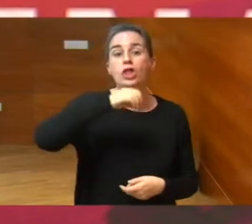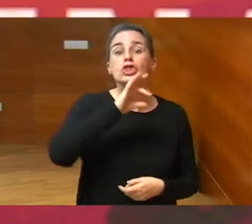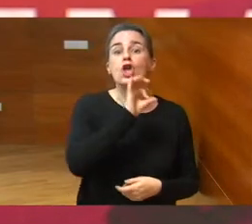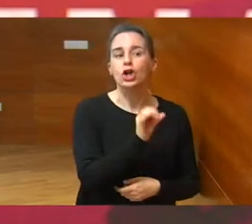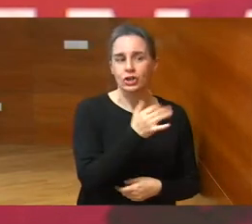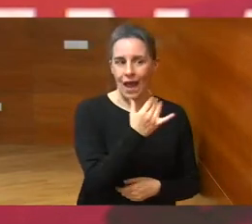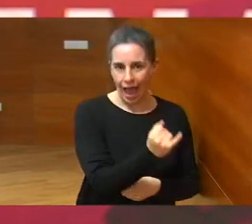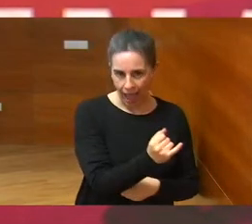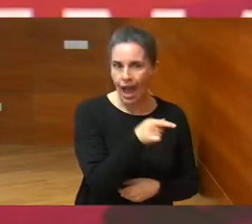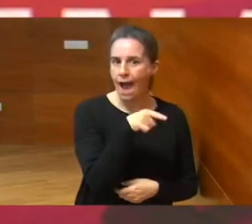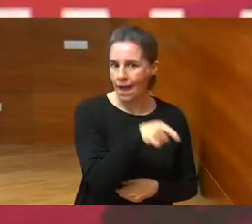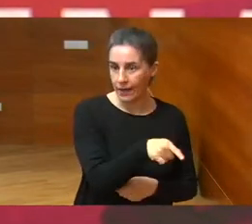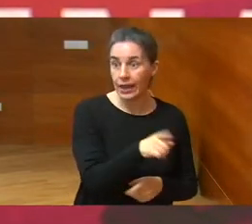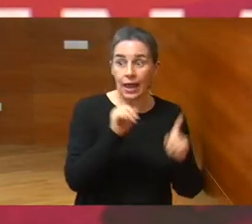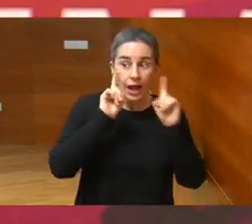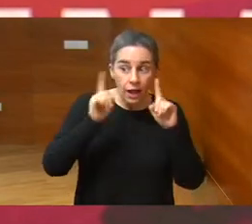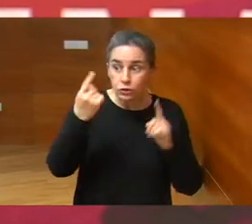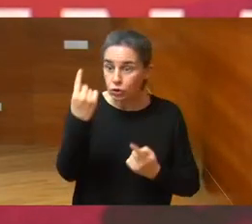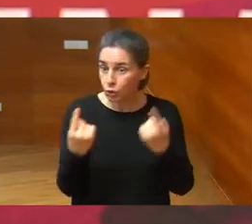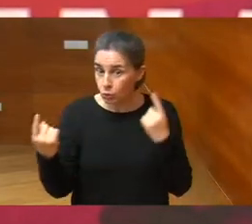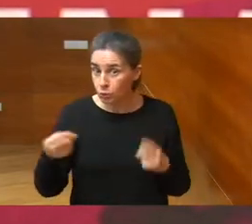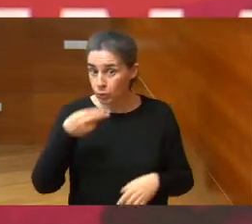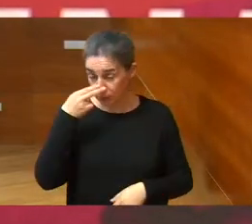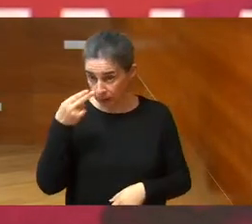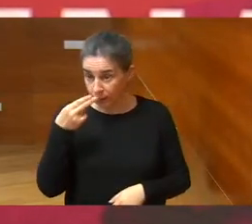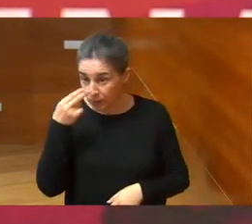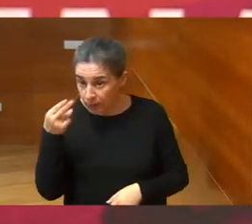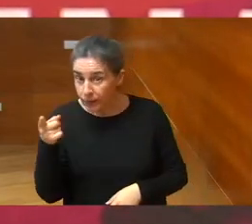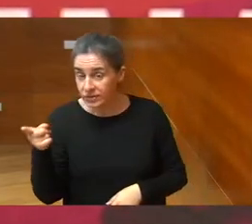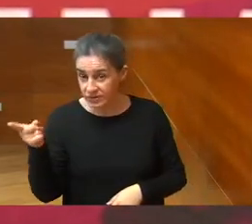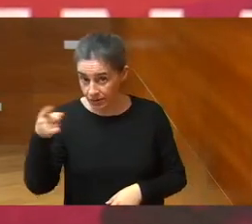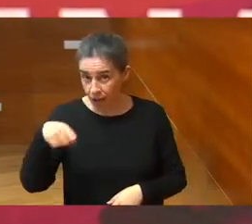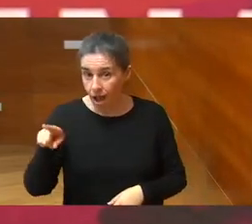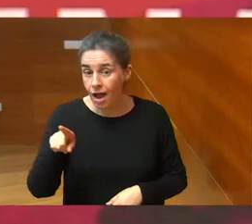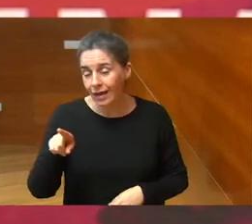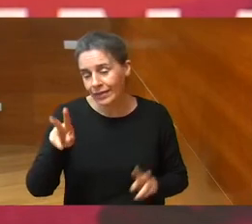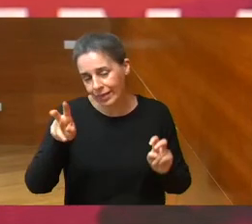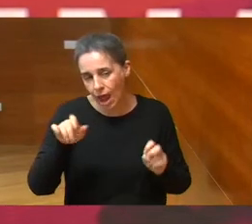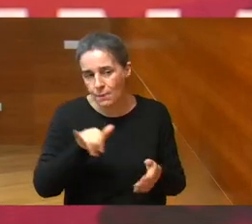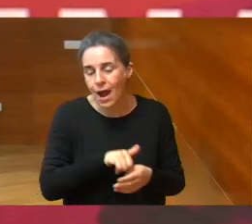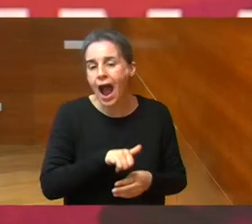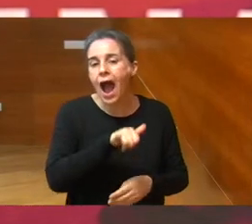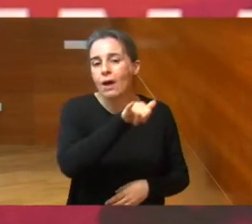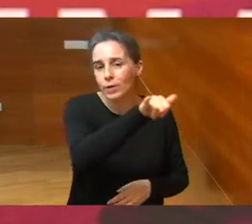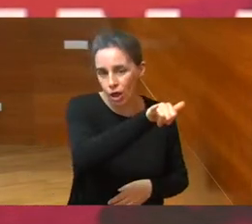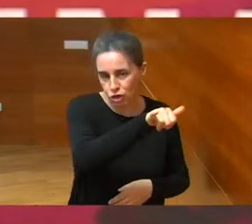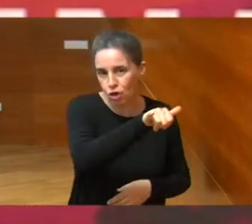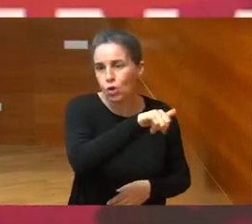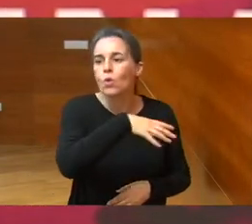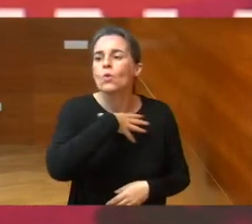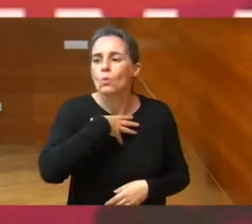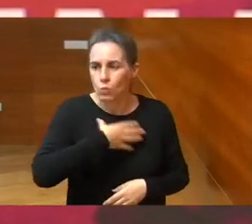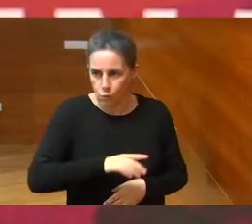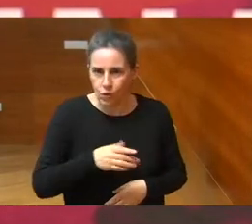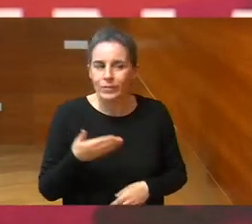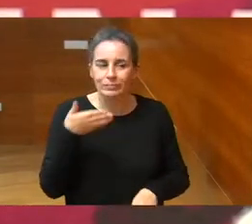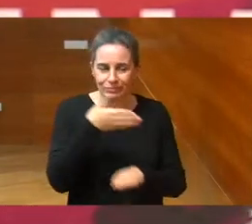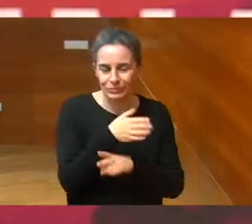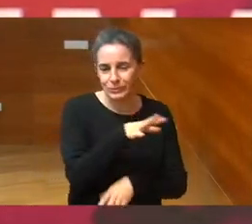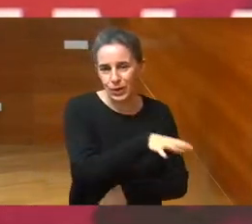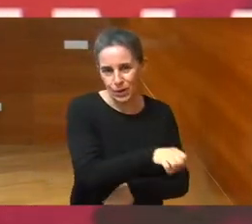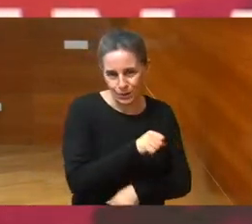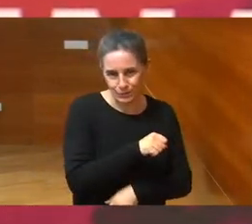siempre que esté interesada también no temas de Aviación yiro Pues que